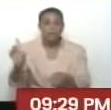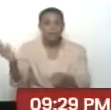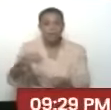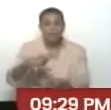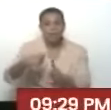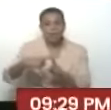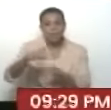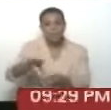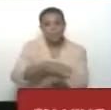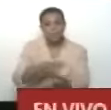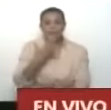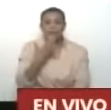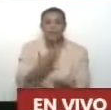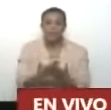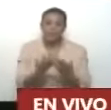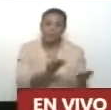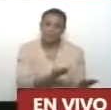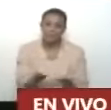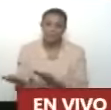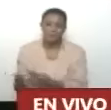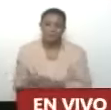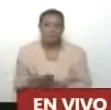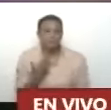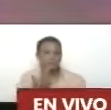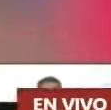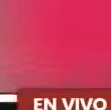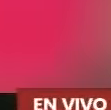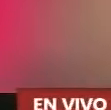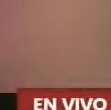Música. Muchas gracias, muchachos, muchachas, muchas gracias.